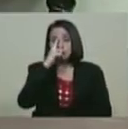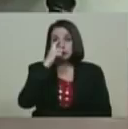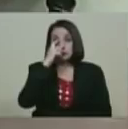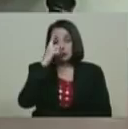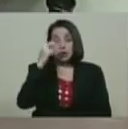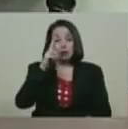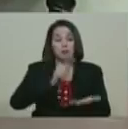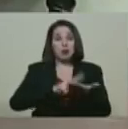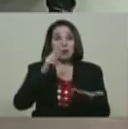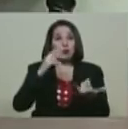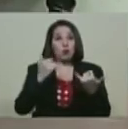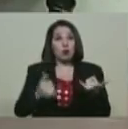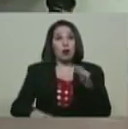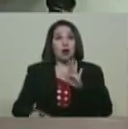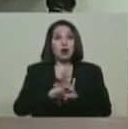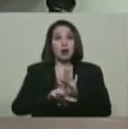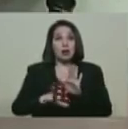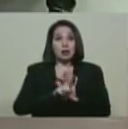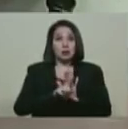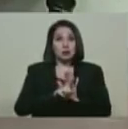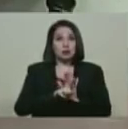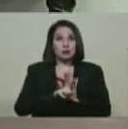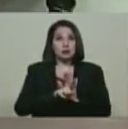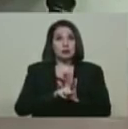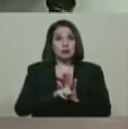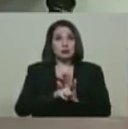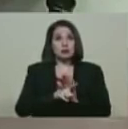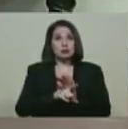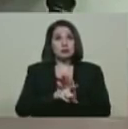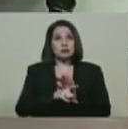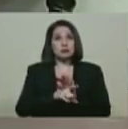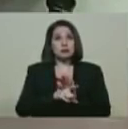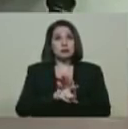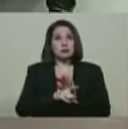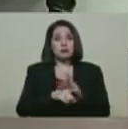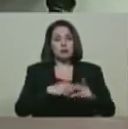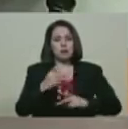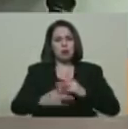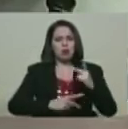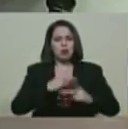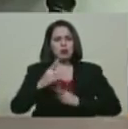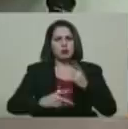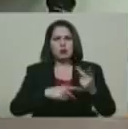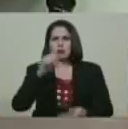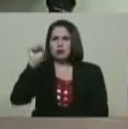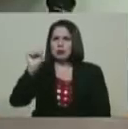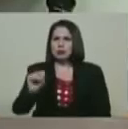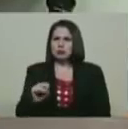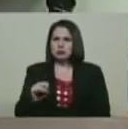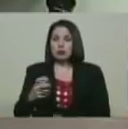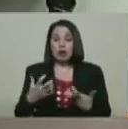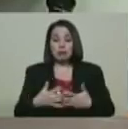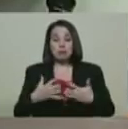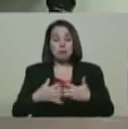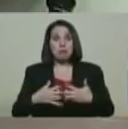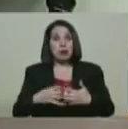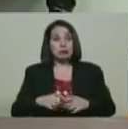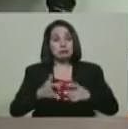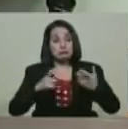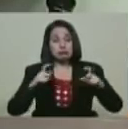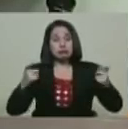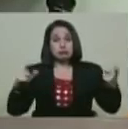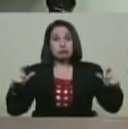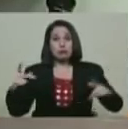Aprobó la ley del conglomerado productivo del sur, gran empresa, gran